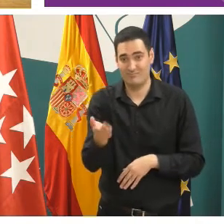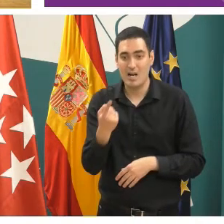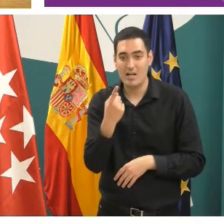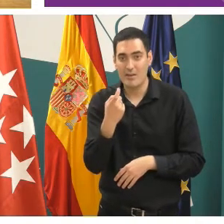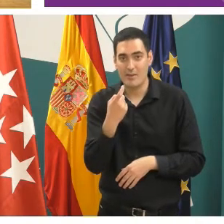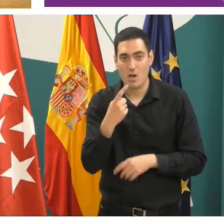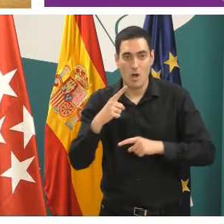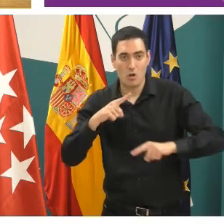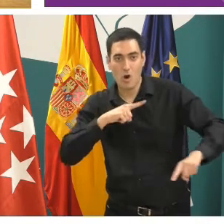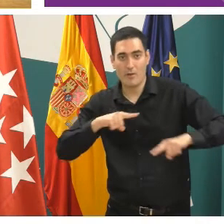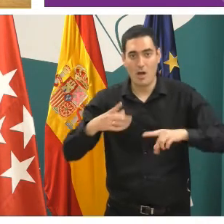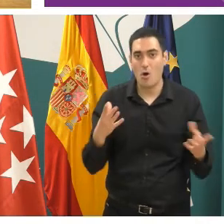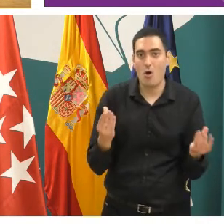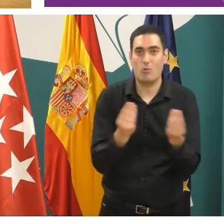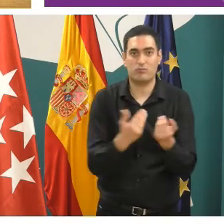tiene el coordinarnos juntos.